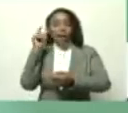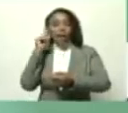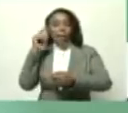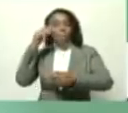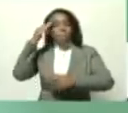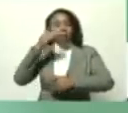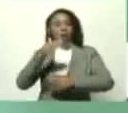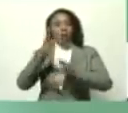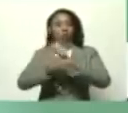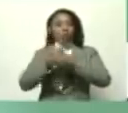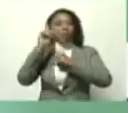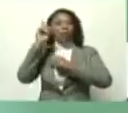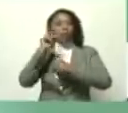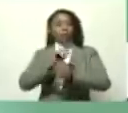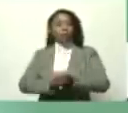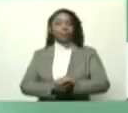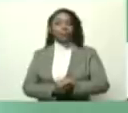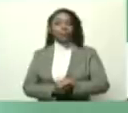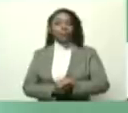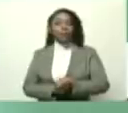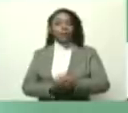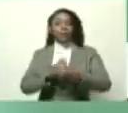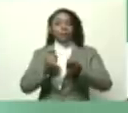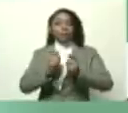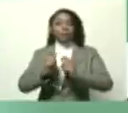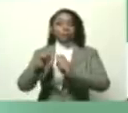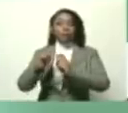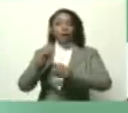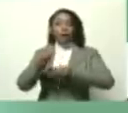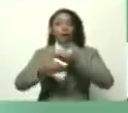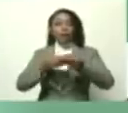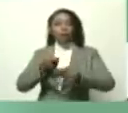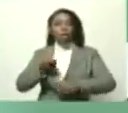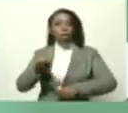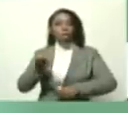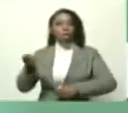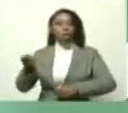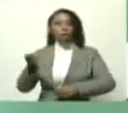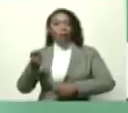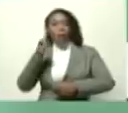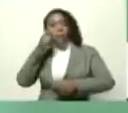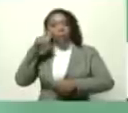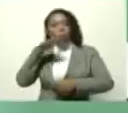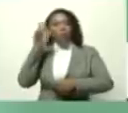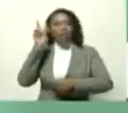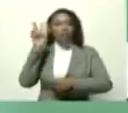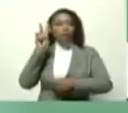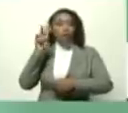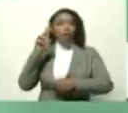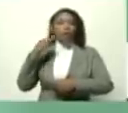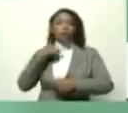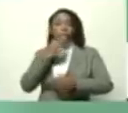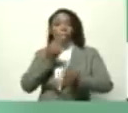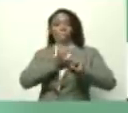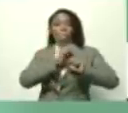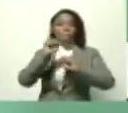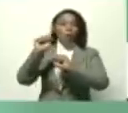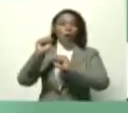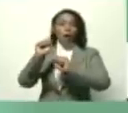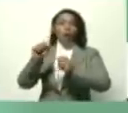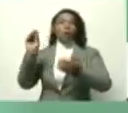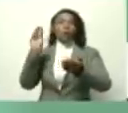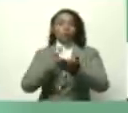paramilitares también, que han intentado generar zozobra y asolar a la población venezolana, y los hemos repelido y los